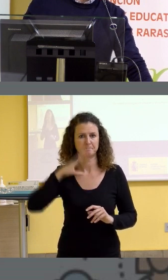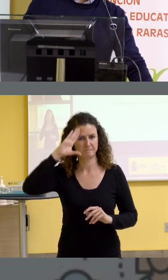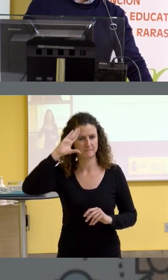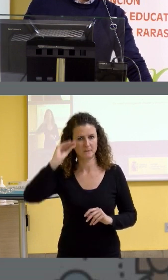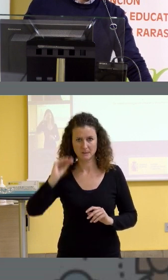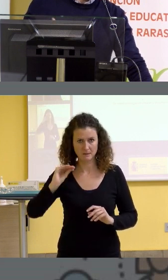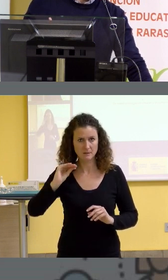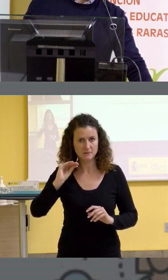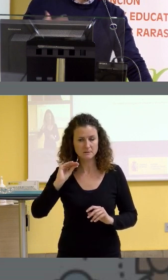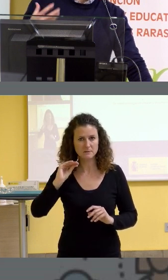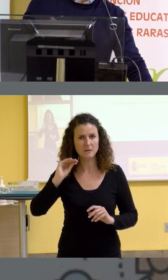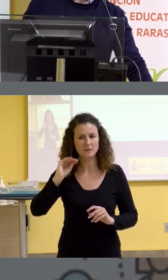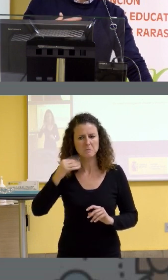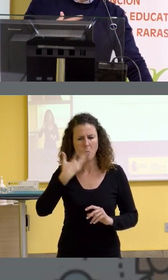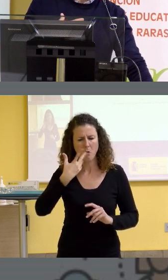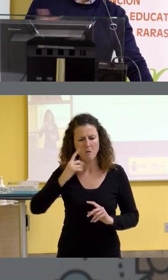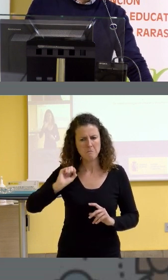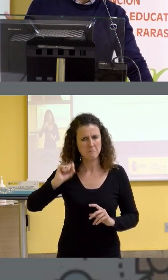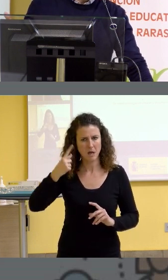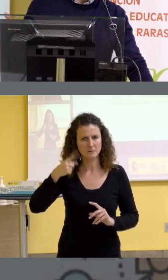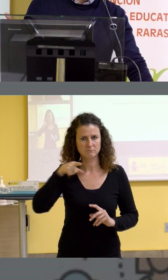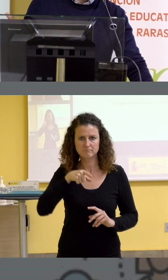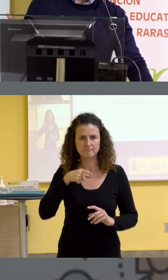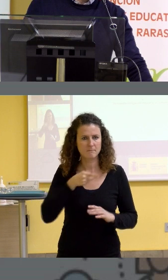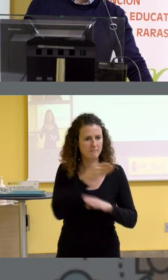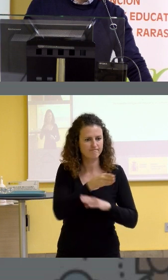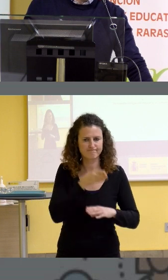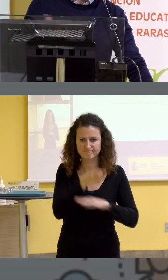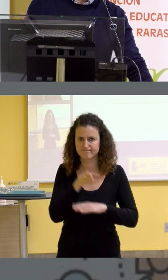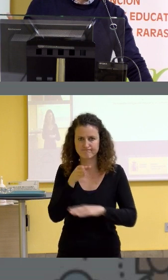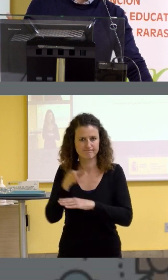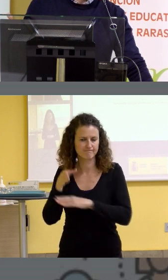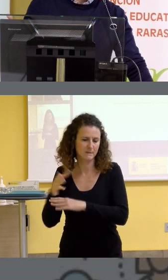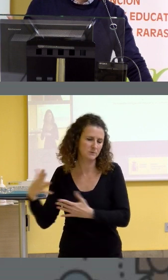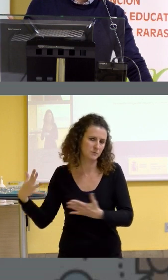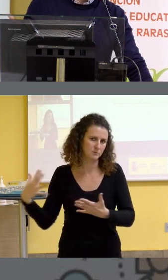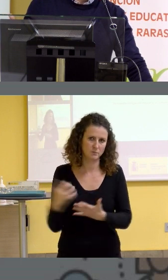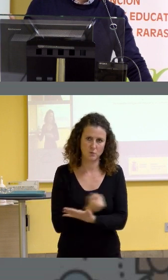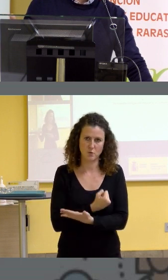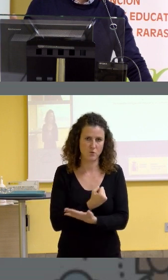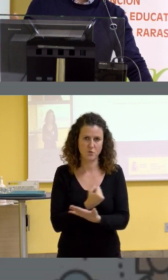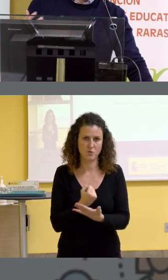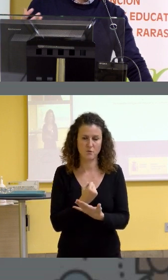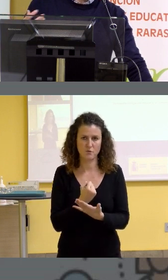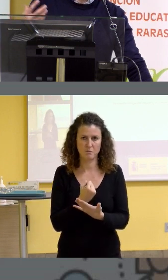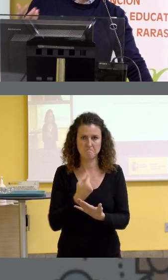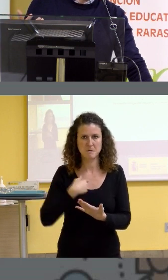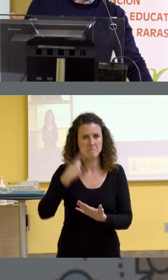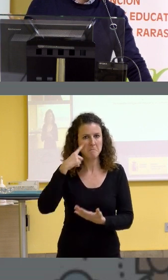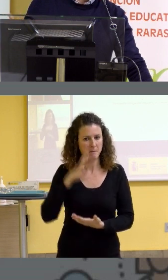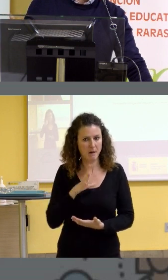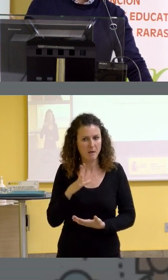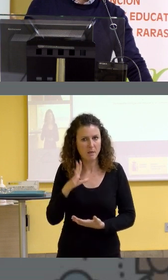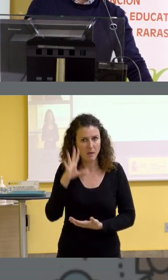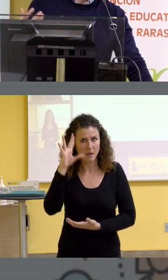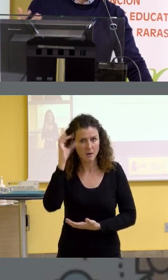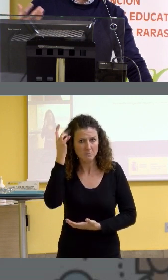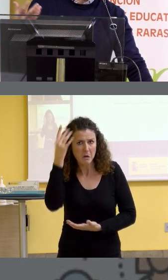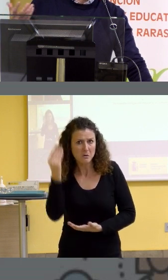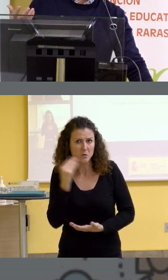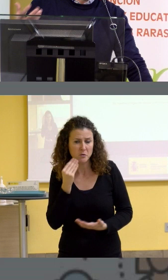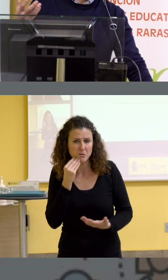que conozco, acudieron a todo, absolutamente a todo. ¿Y me parece estúpido? No. Me